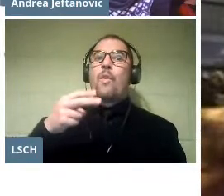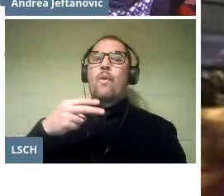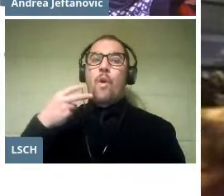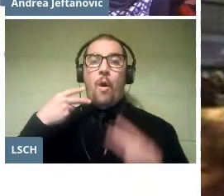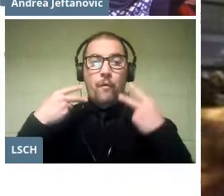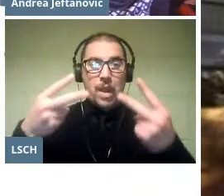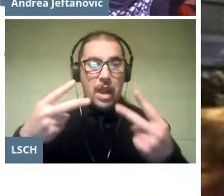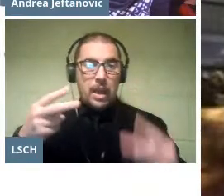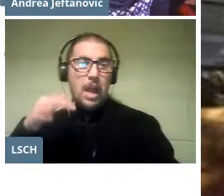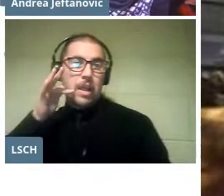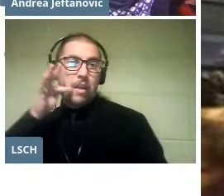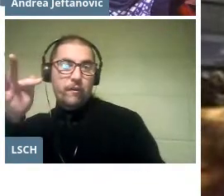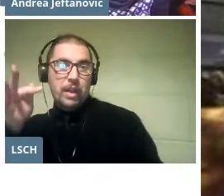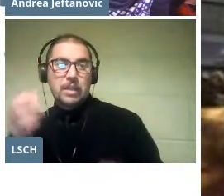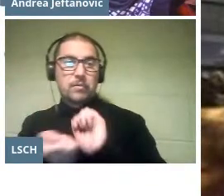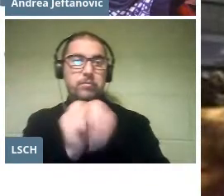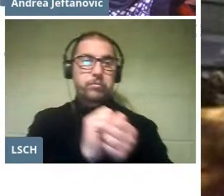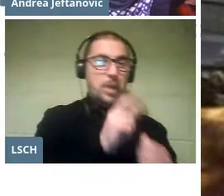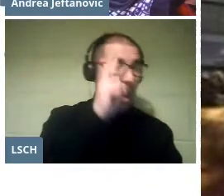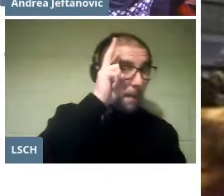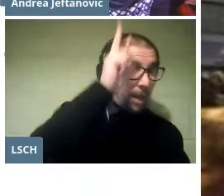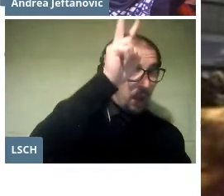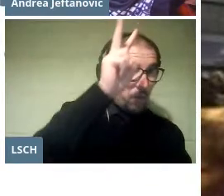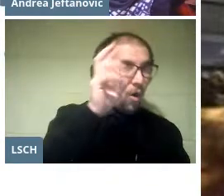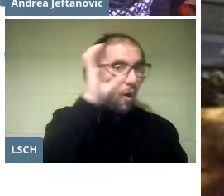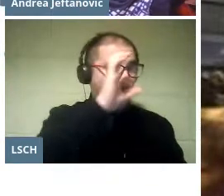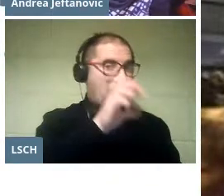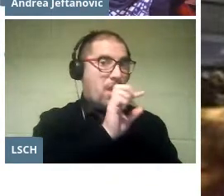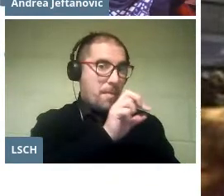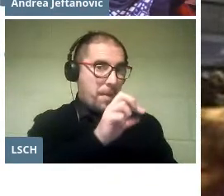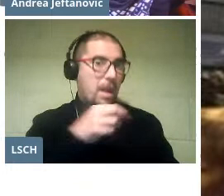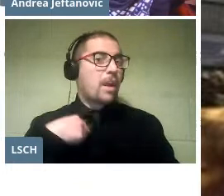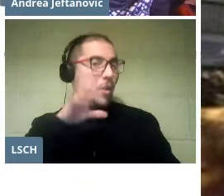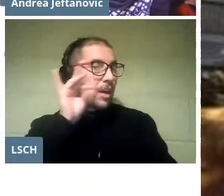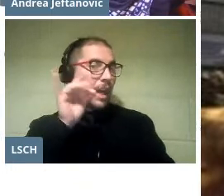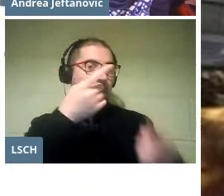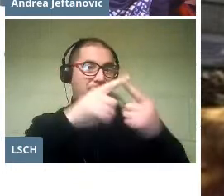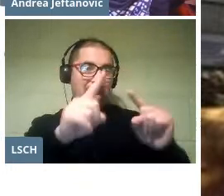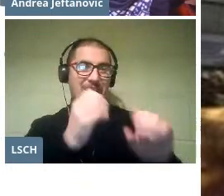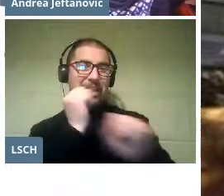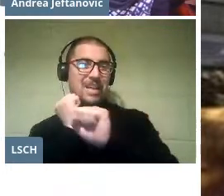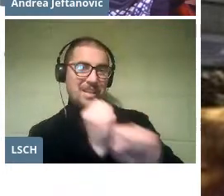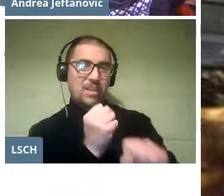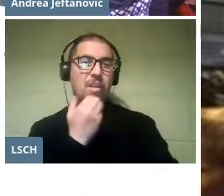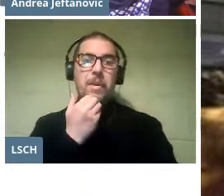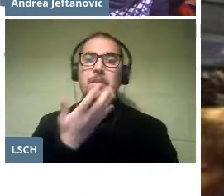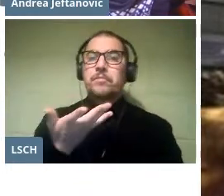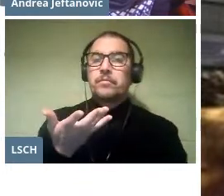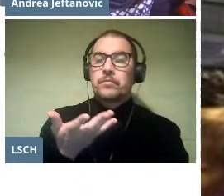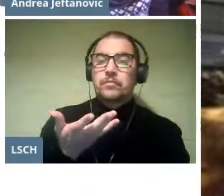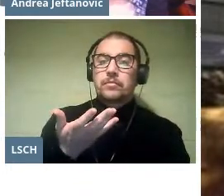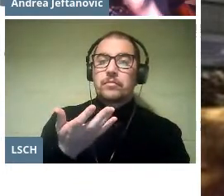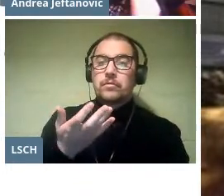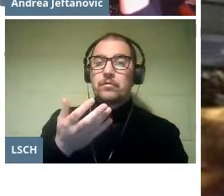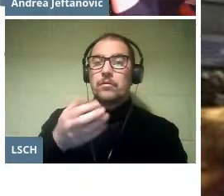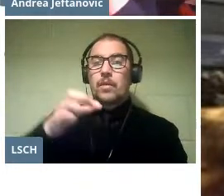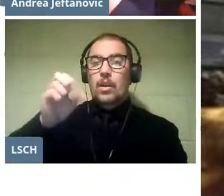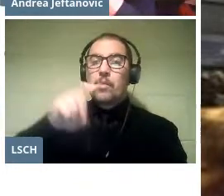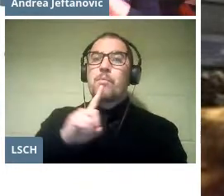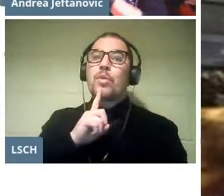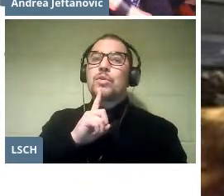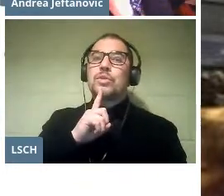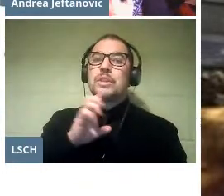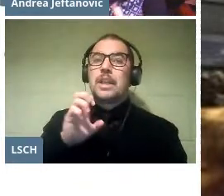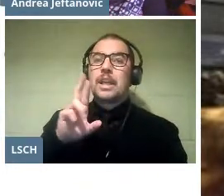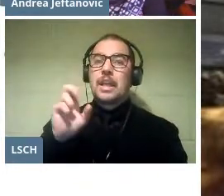a Perú, buscando el legado paterno y encontrarse con las diferencias y el rechazo. O bien, Poste Restante de Cynthia